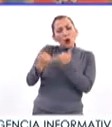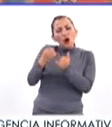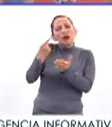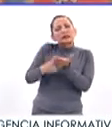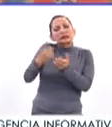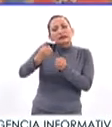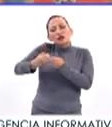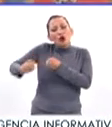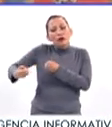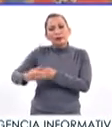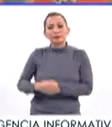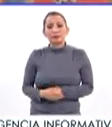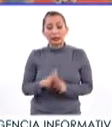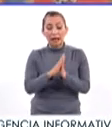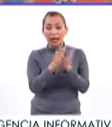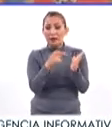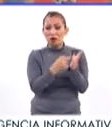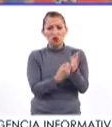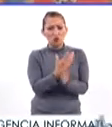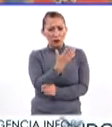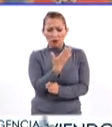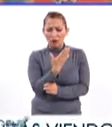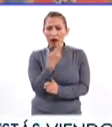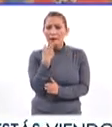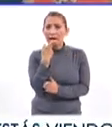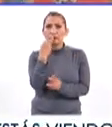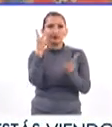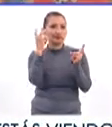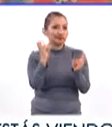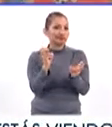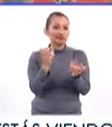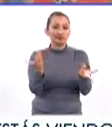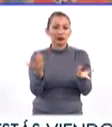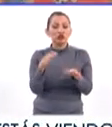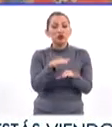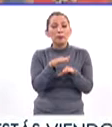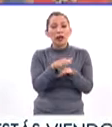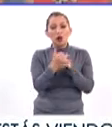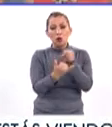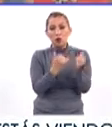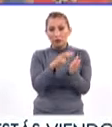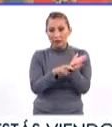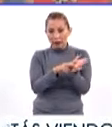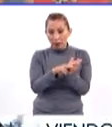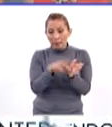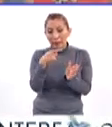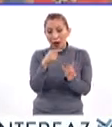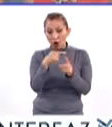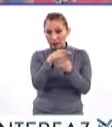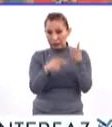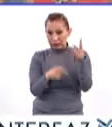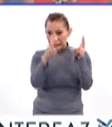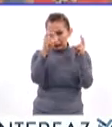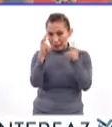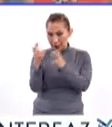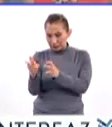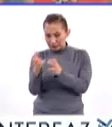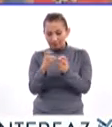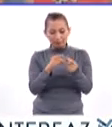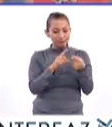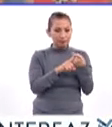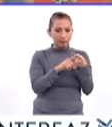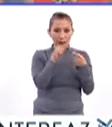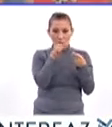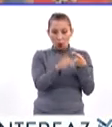videojuego. Es un libro completamente nuevo donde abordamos temas relativos al videojuego, pero enfocado en 3 aspectos.